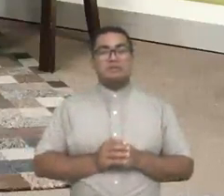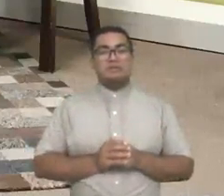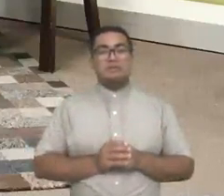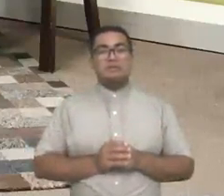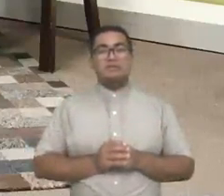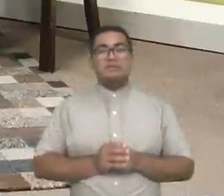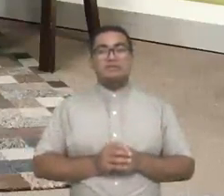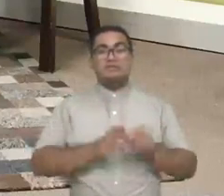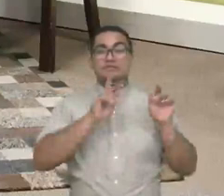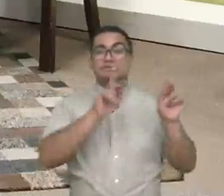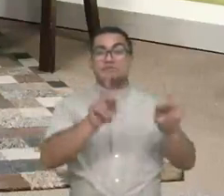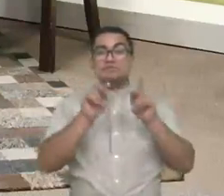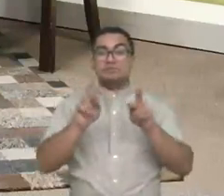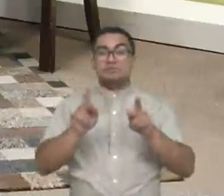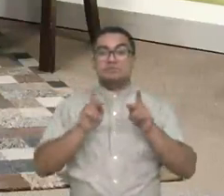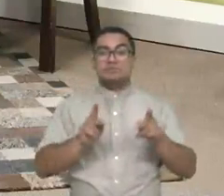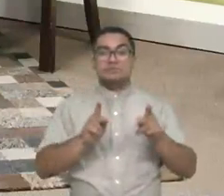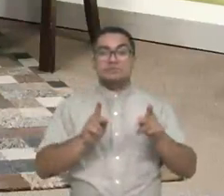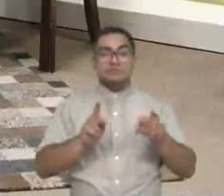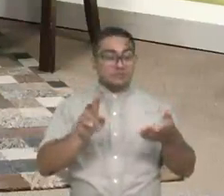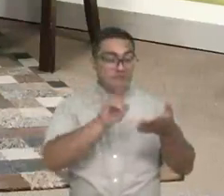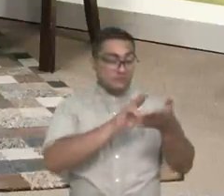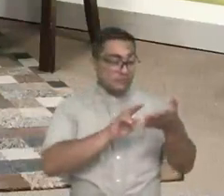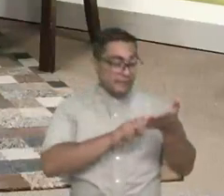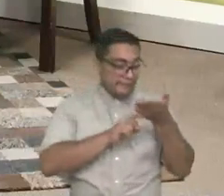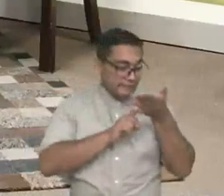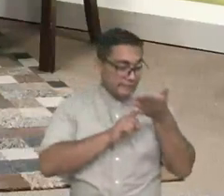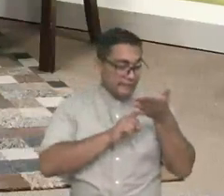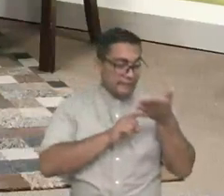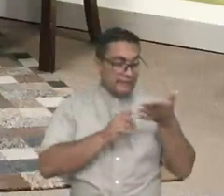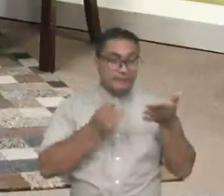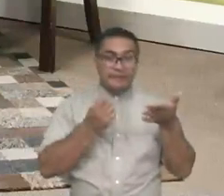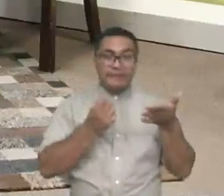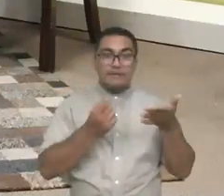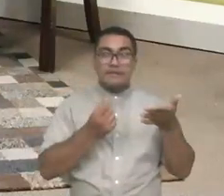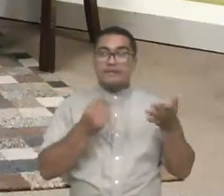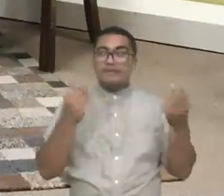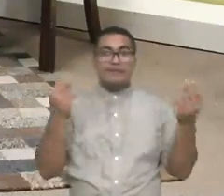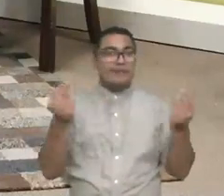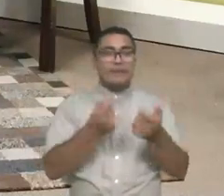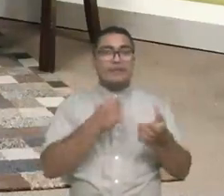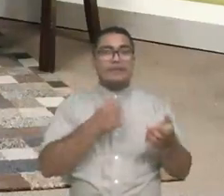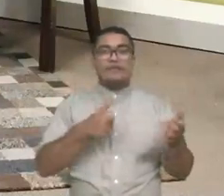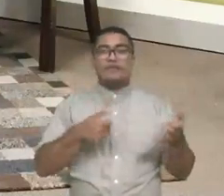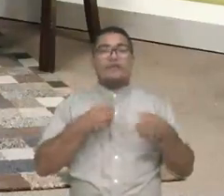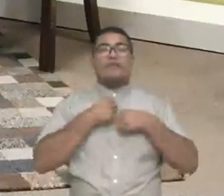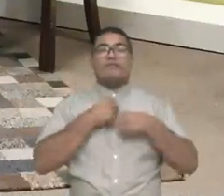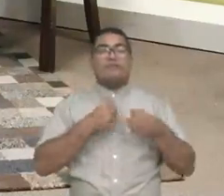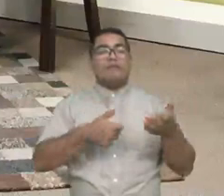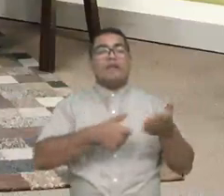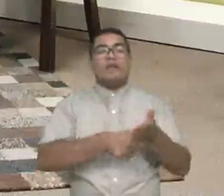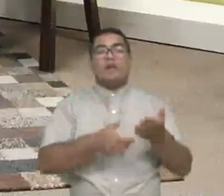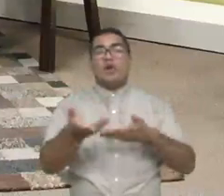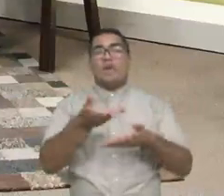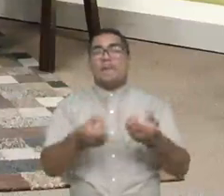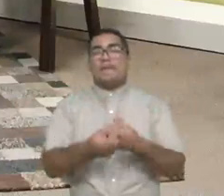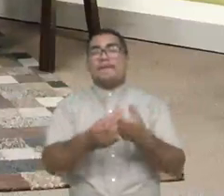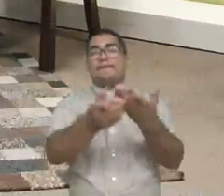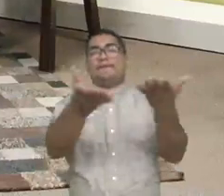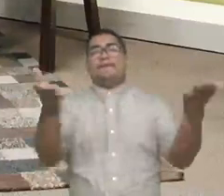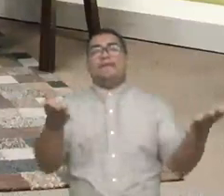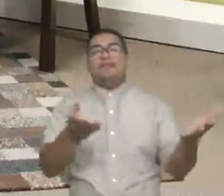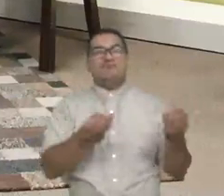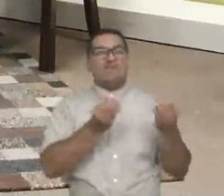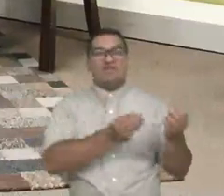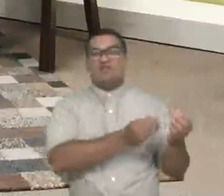Hay gente que ni siquiera ha terminado de leer una publicación, inmediatamente la comparte. ¿Y qué pasa? Ya viene una